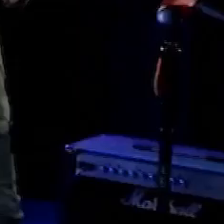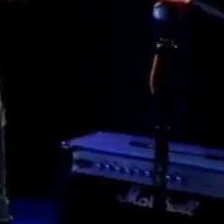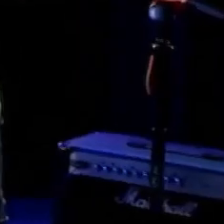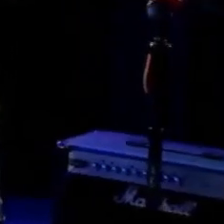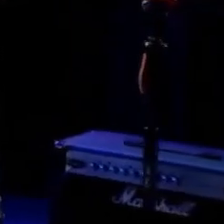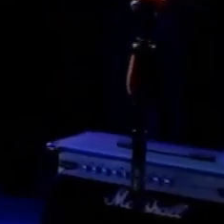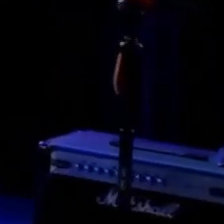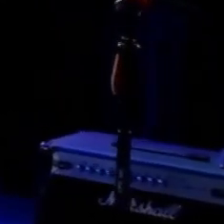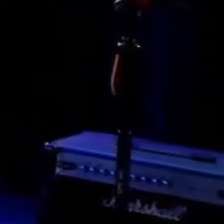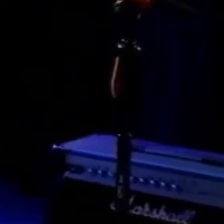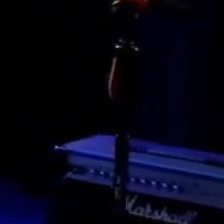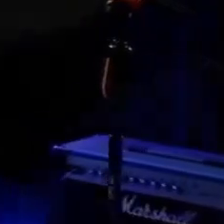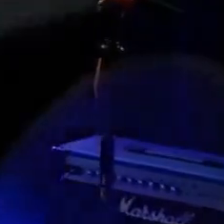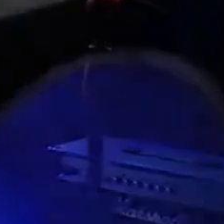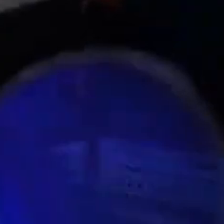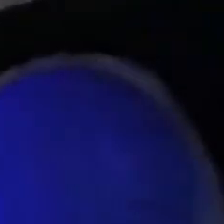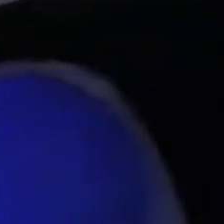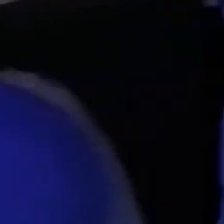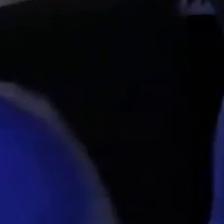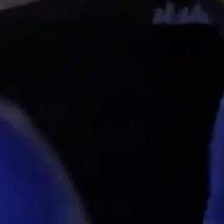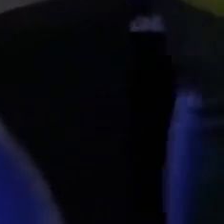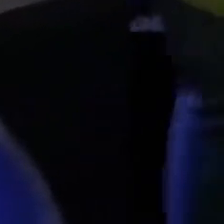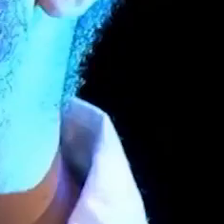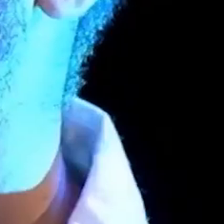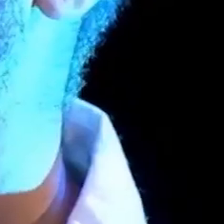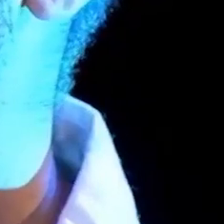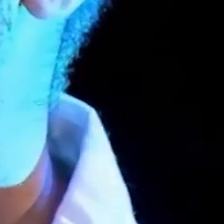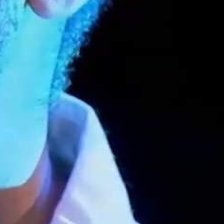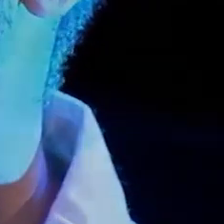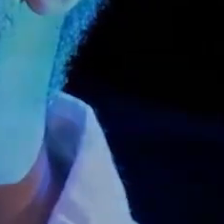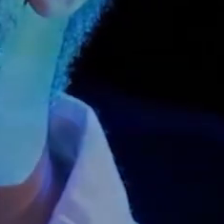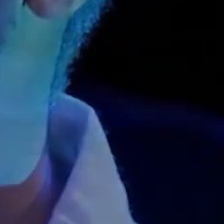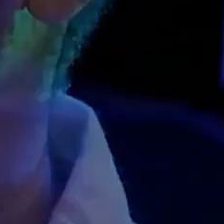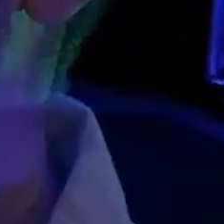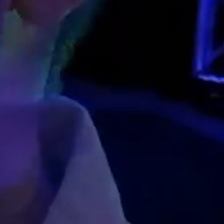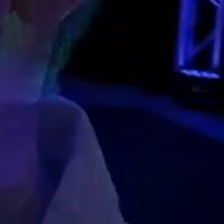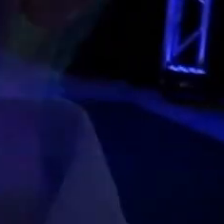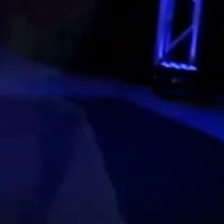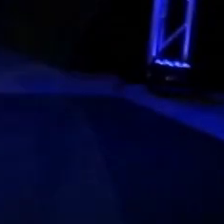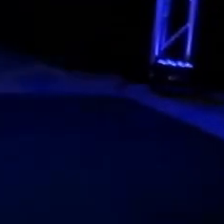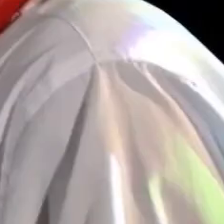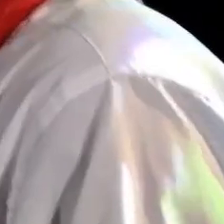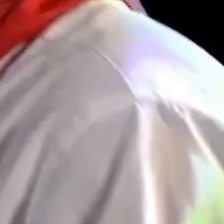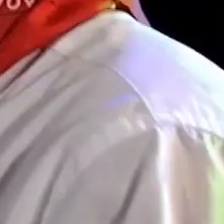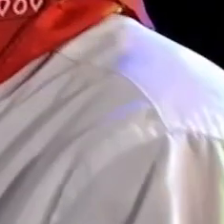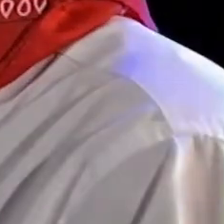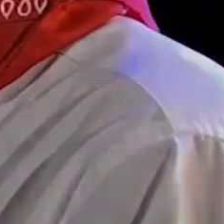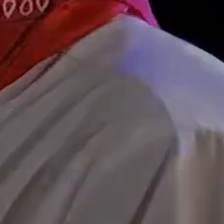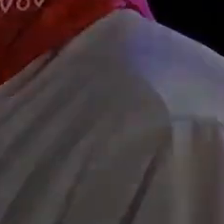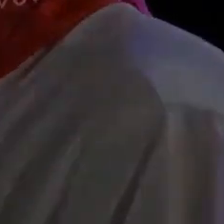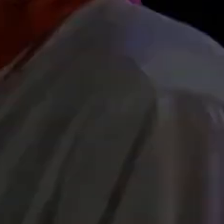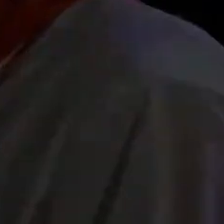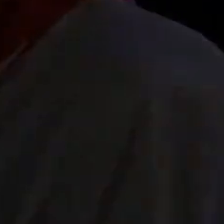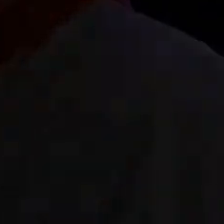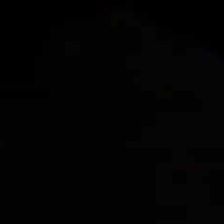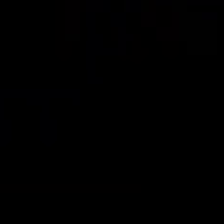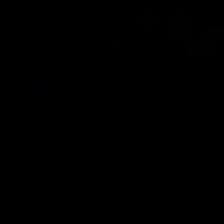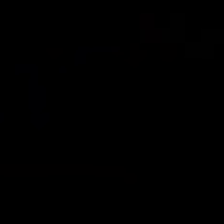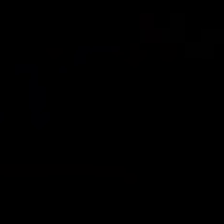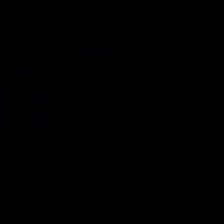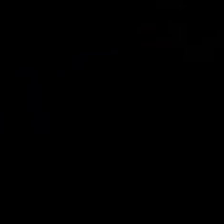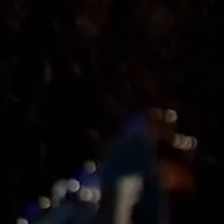200 años es una producción 100% nacional que rescata los valores integrales de la excelencia la